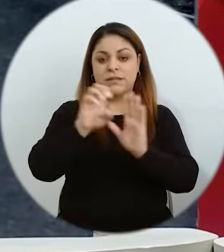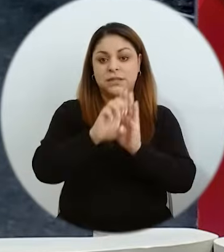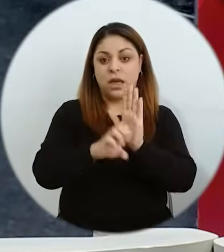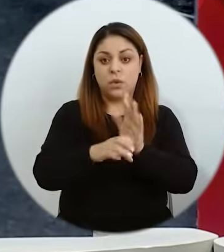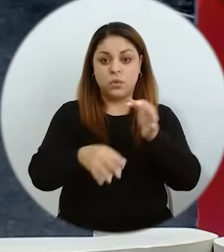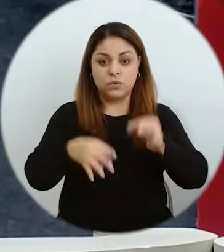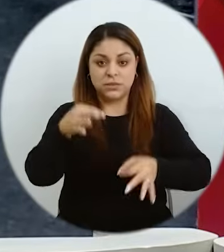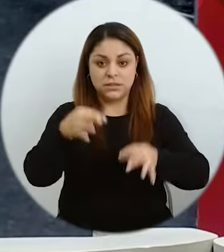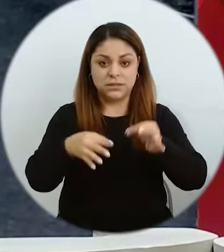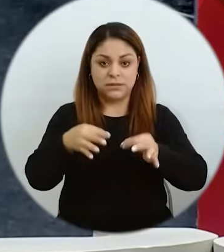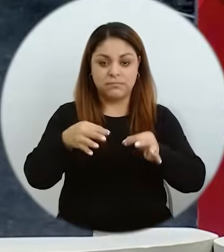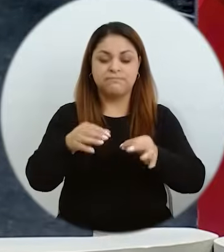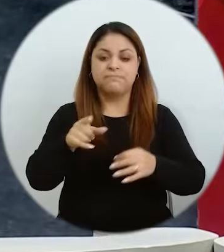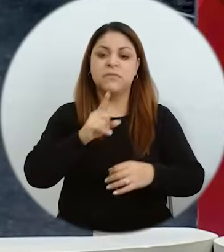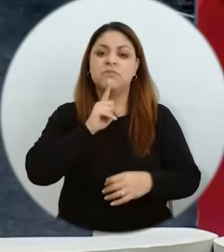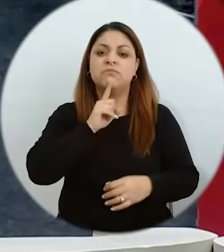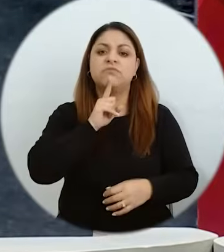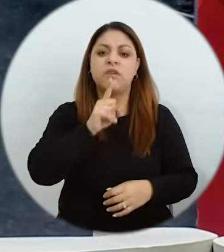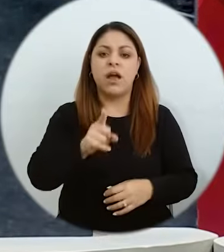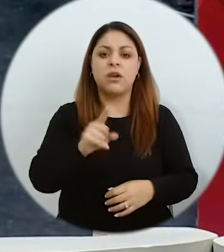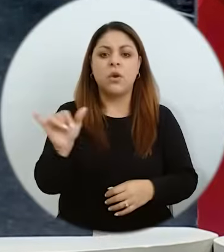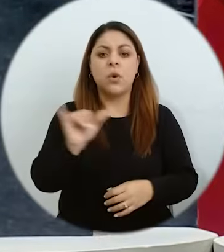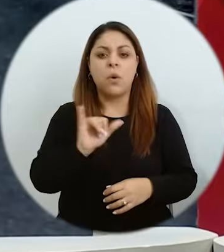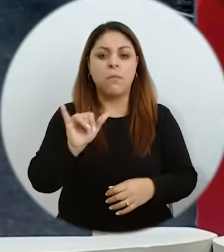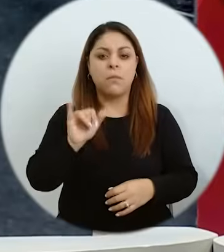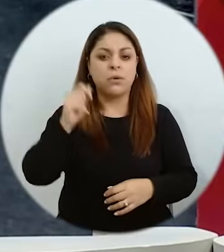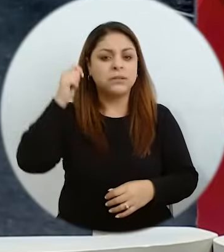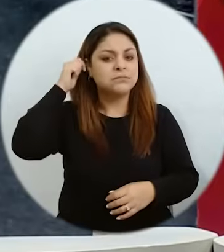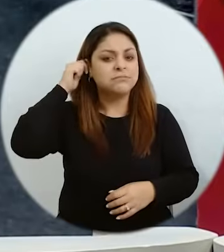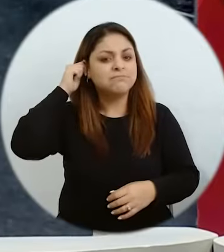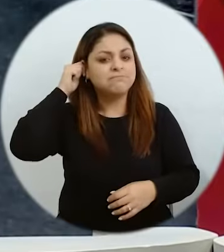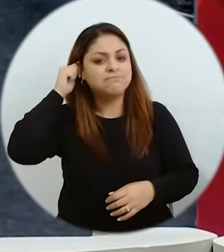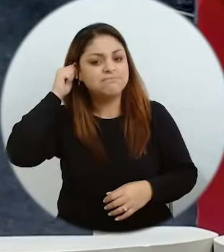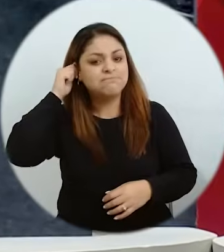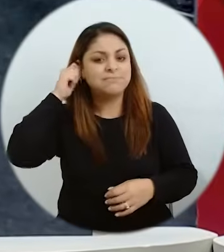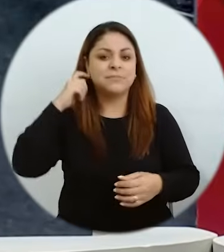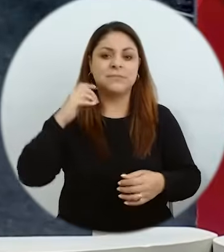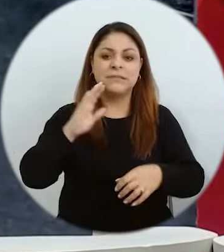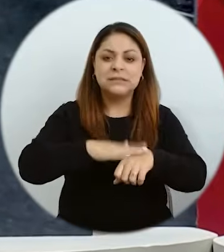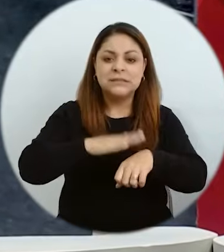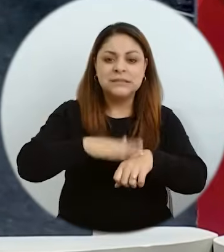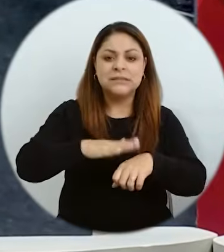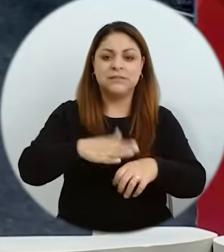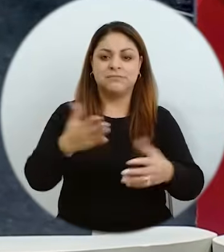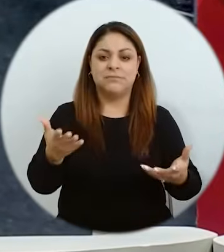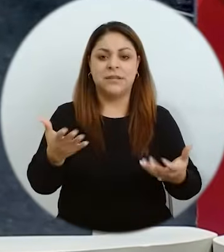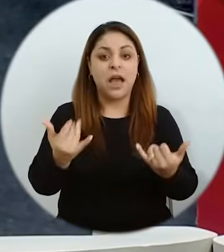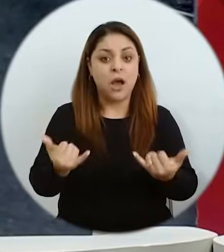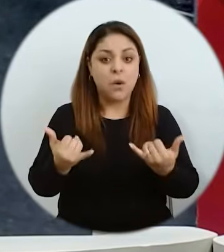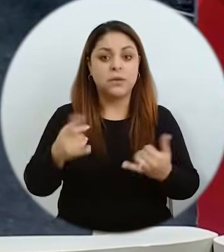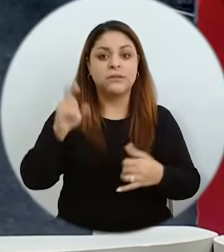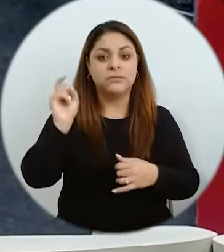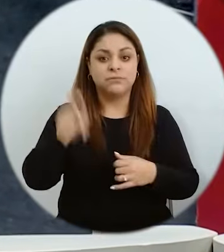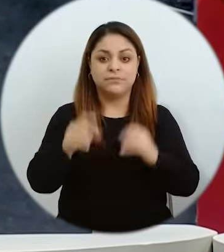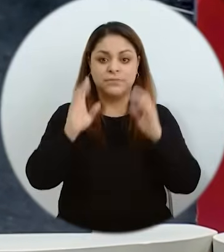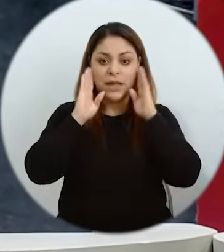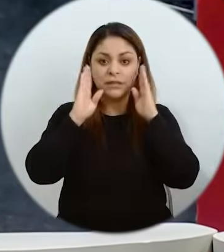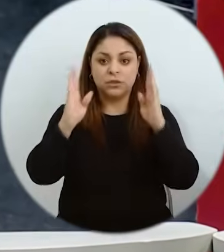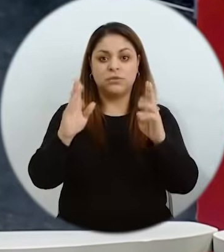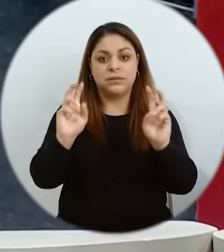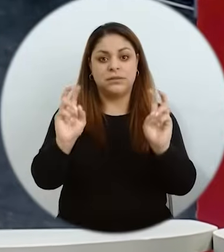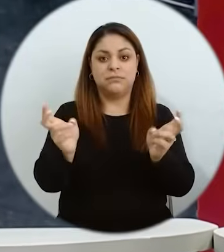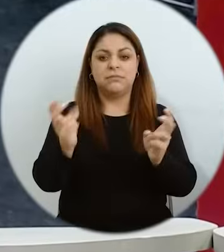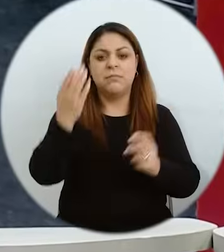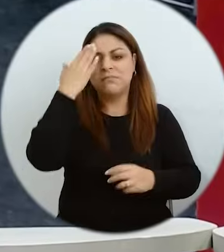Justicia, realmente es como una jaladita de orejas de como que ahora sí, ¿verdad?, tenemos que ponerle atención al